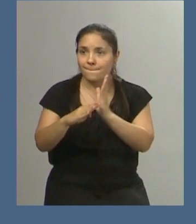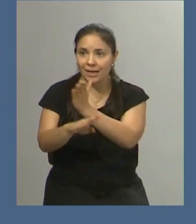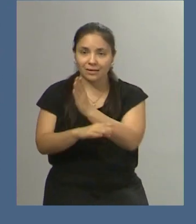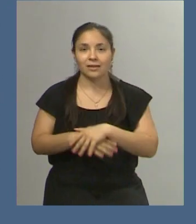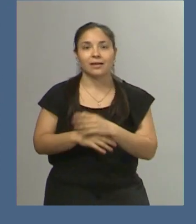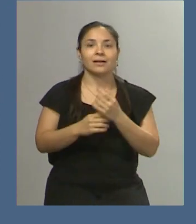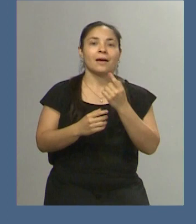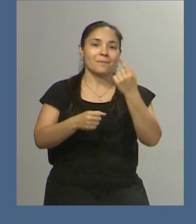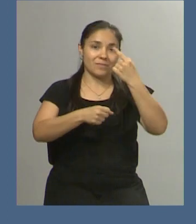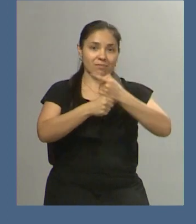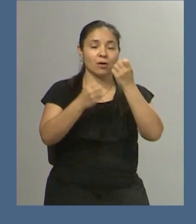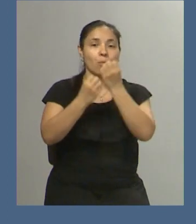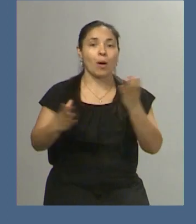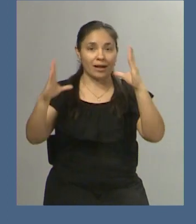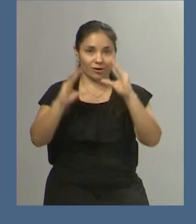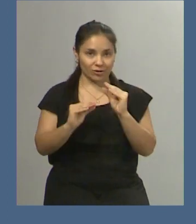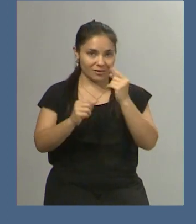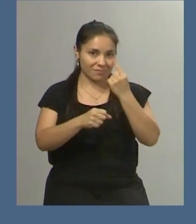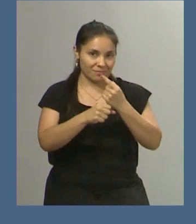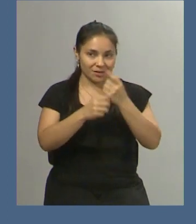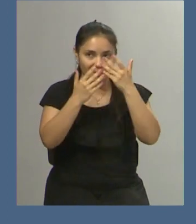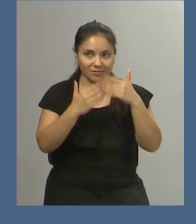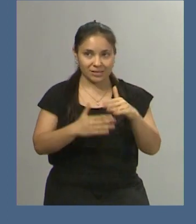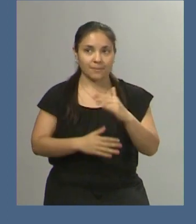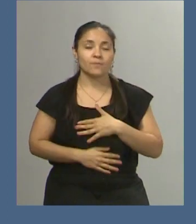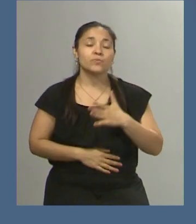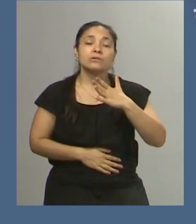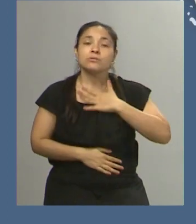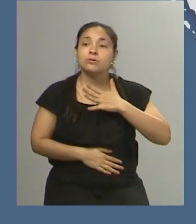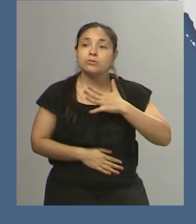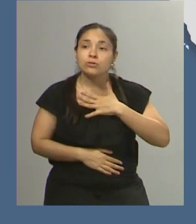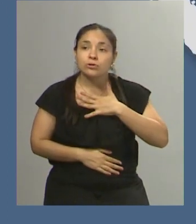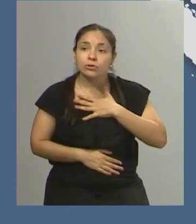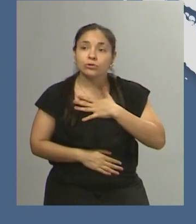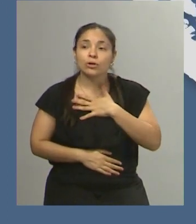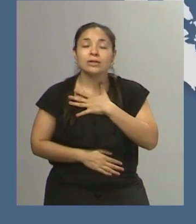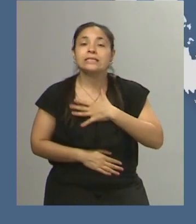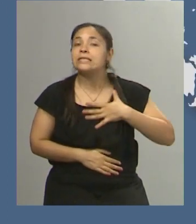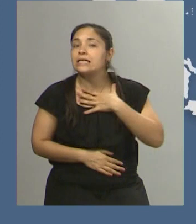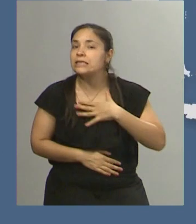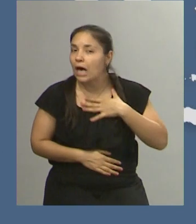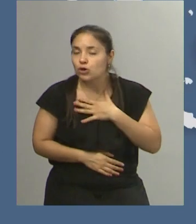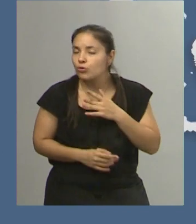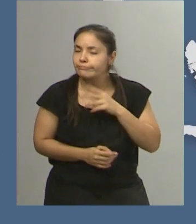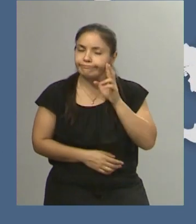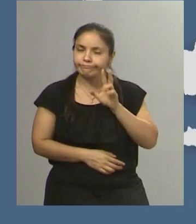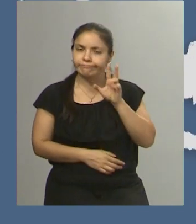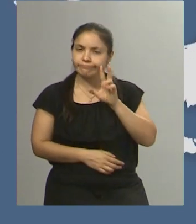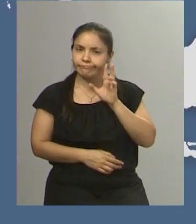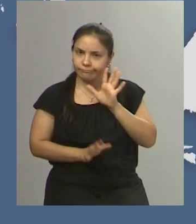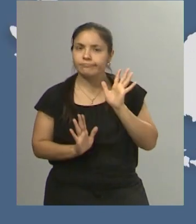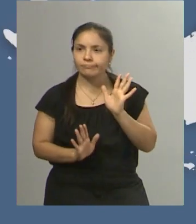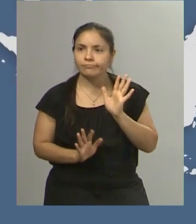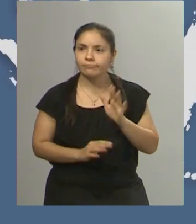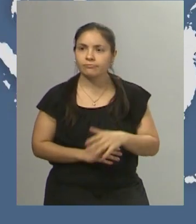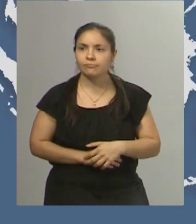por empezar. Y yo tengo la impresión, por lo que he estado viendo hace un rato de la